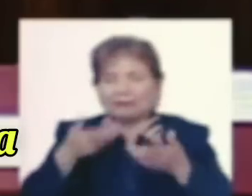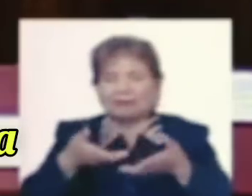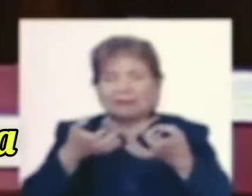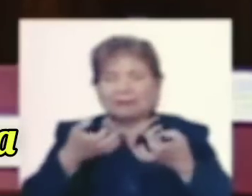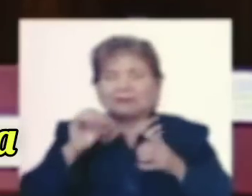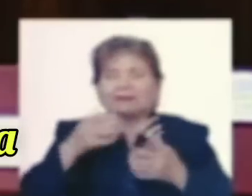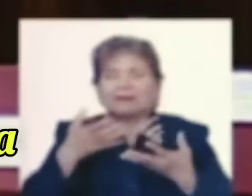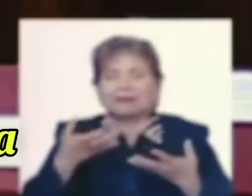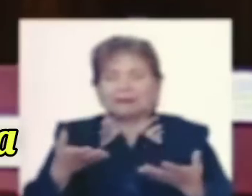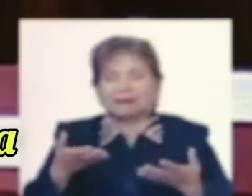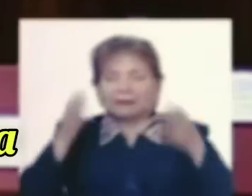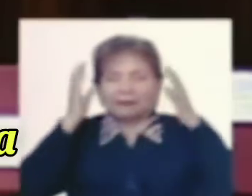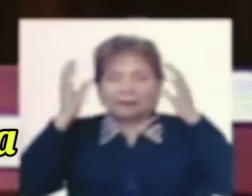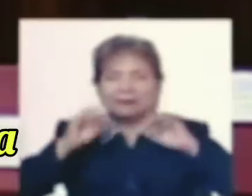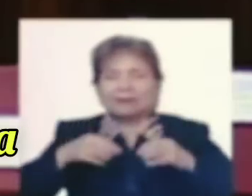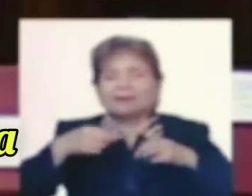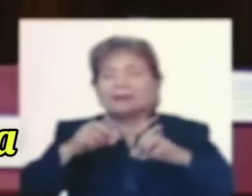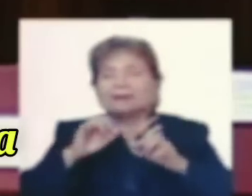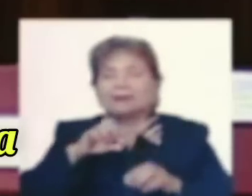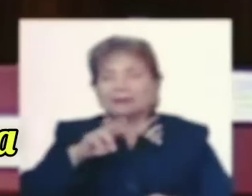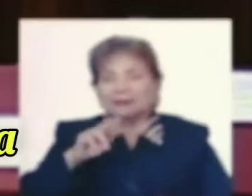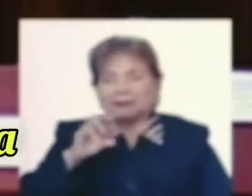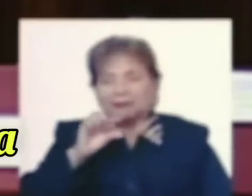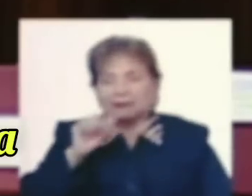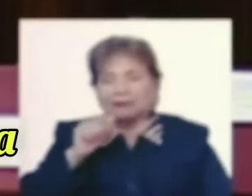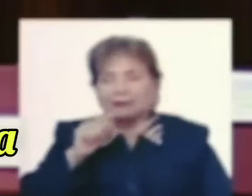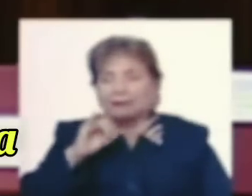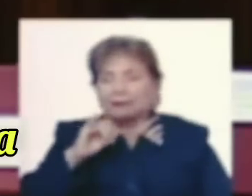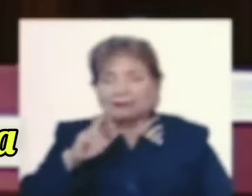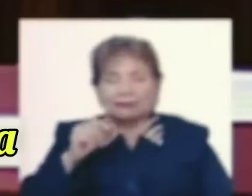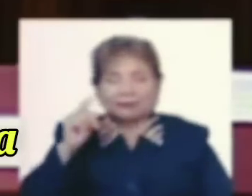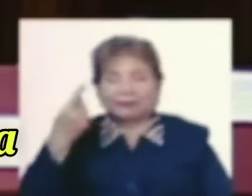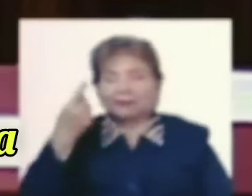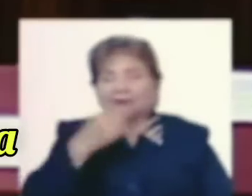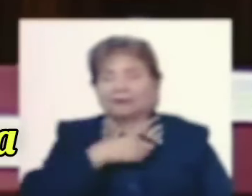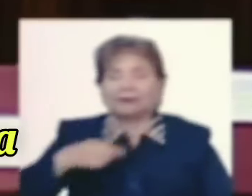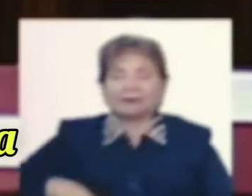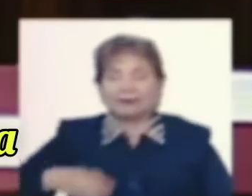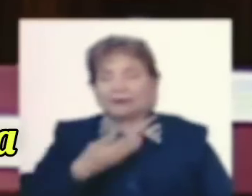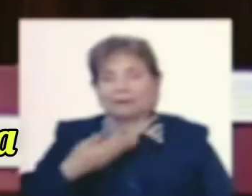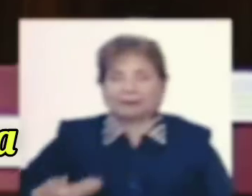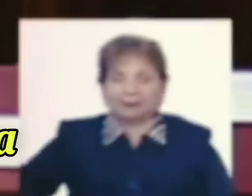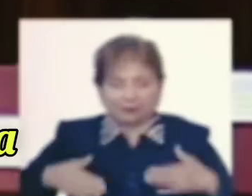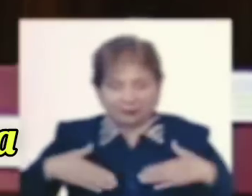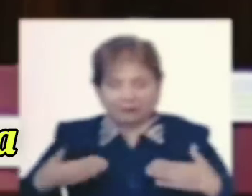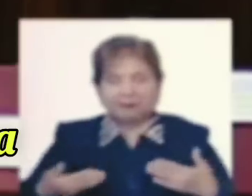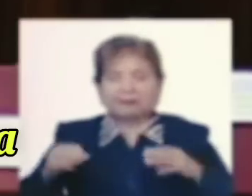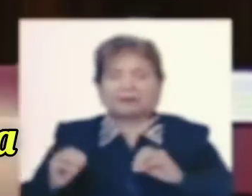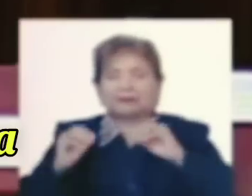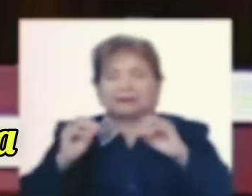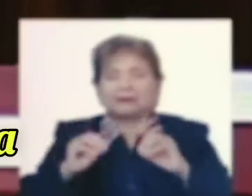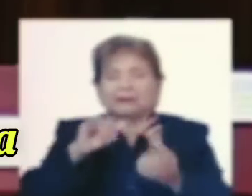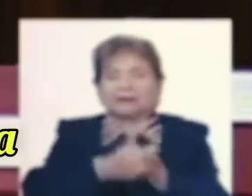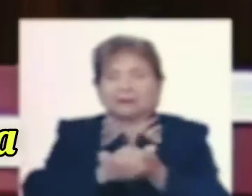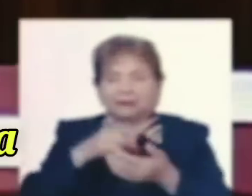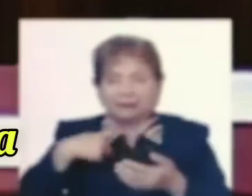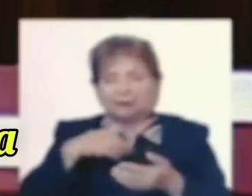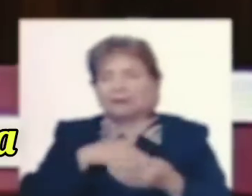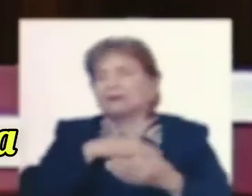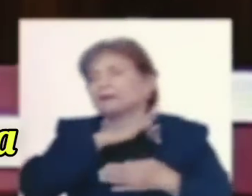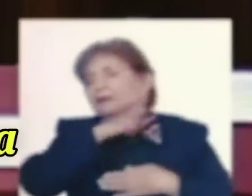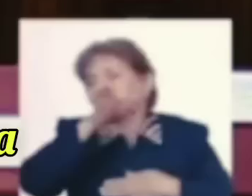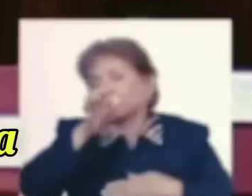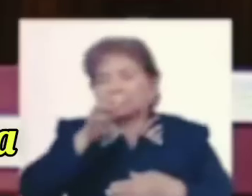él, de acuerdo a las prerrogativas constitucionales, como primer mandatario del Estado, podría disponer incluso que nosotros